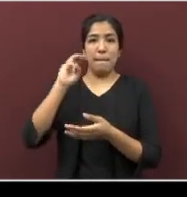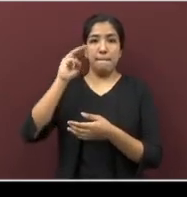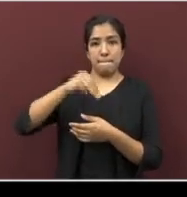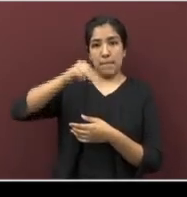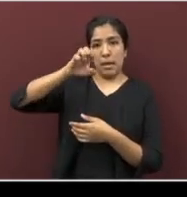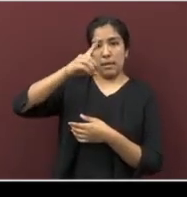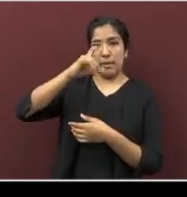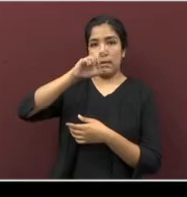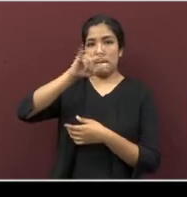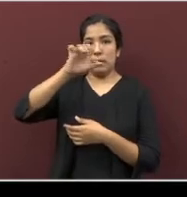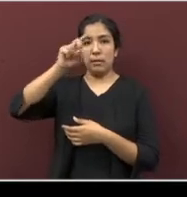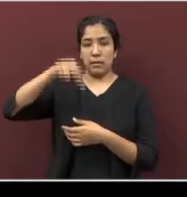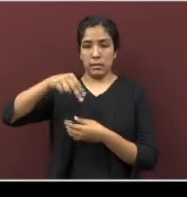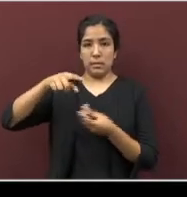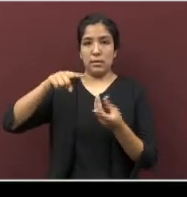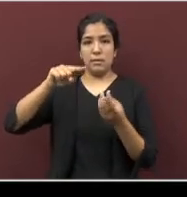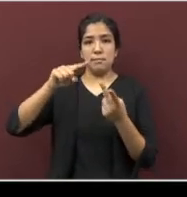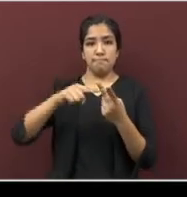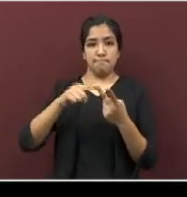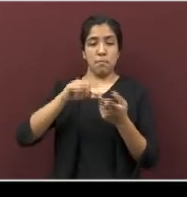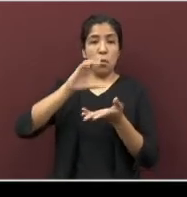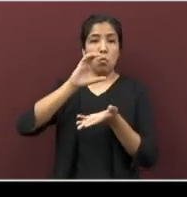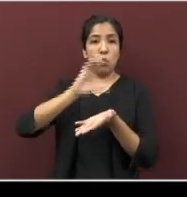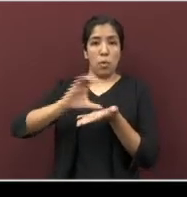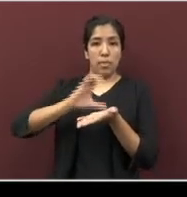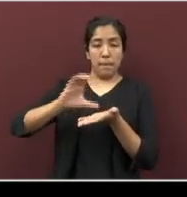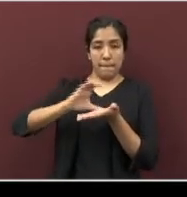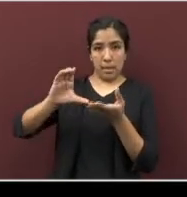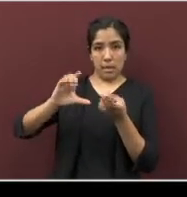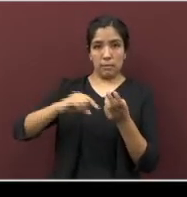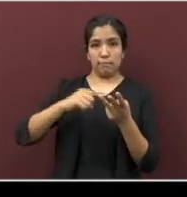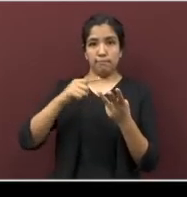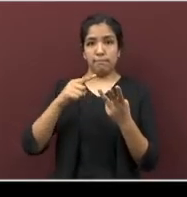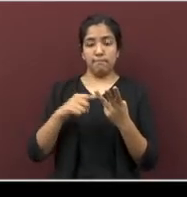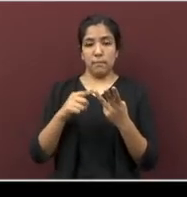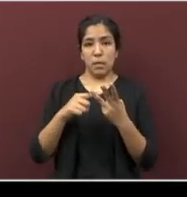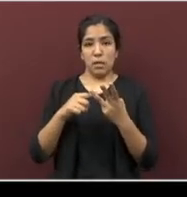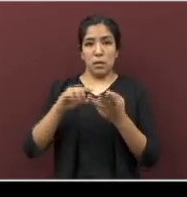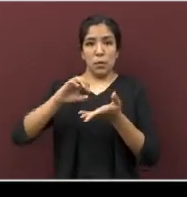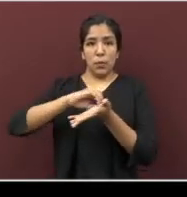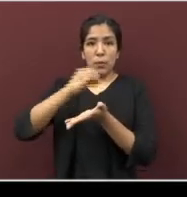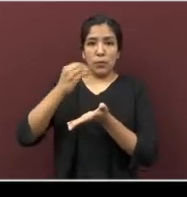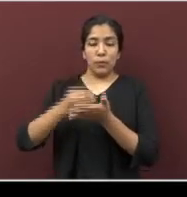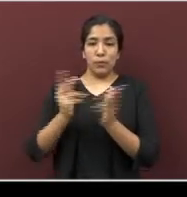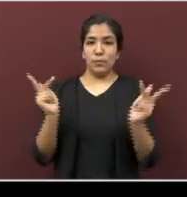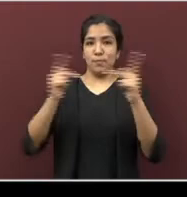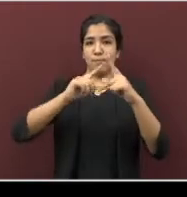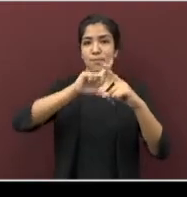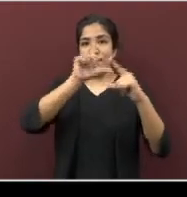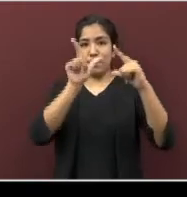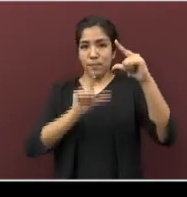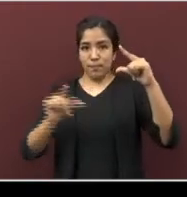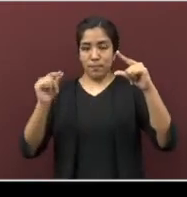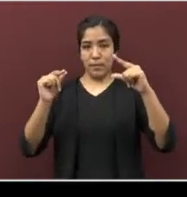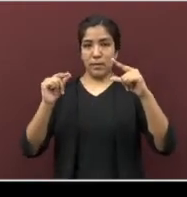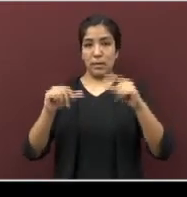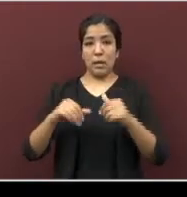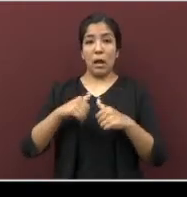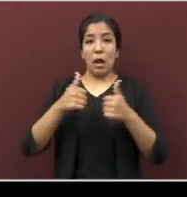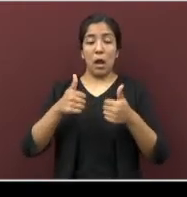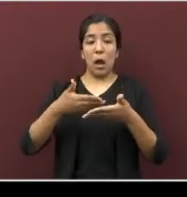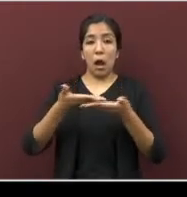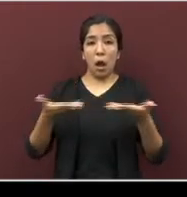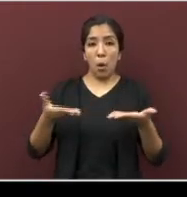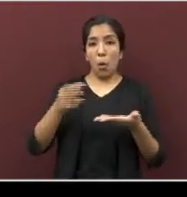12 y 12 casos respectivamente orizaba puente nacional fortín y ahora úrsulo galván en